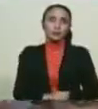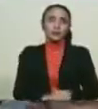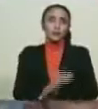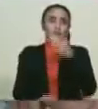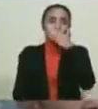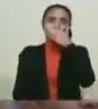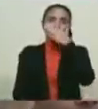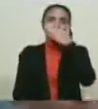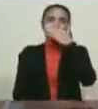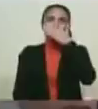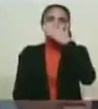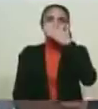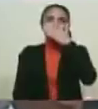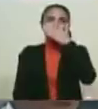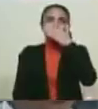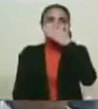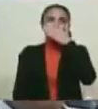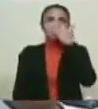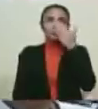abusadores.